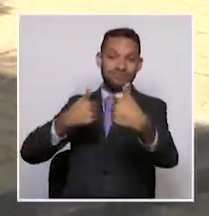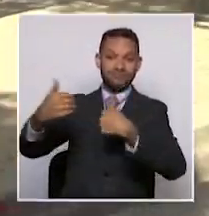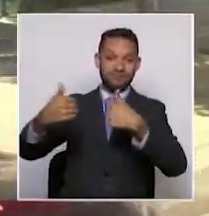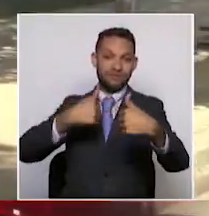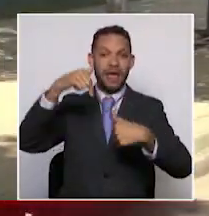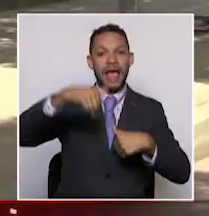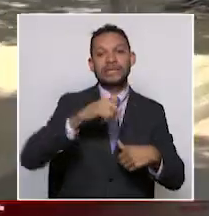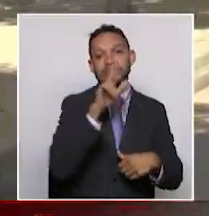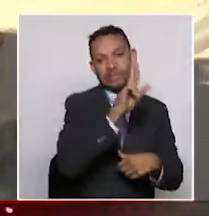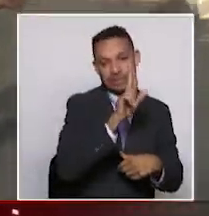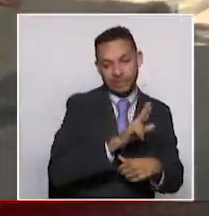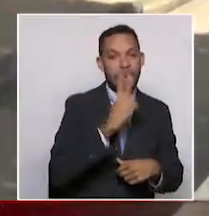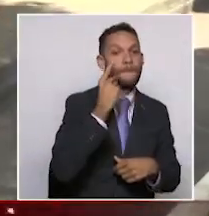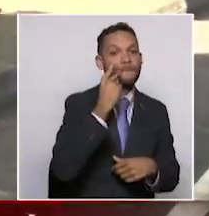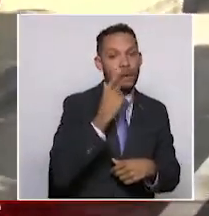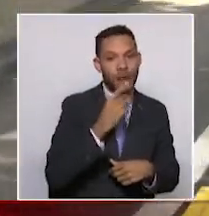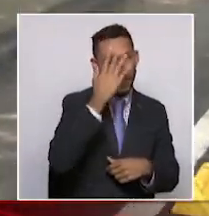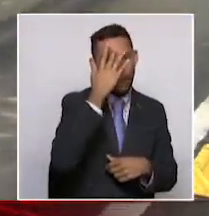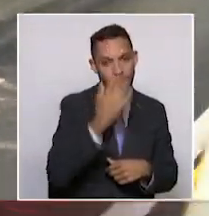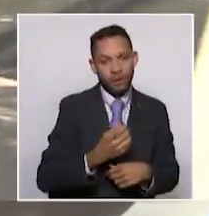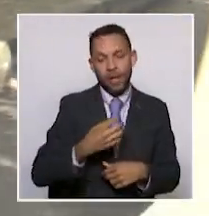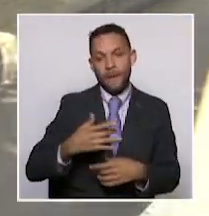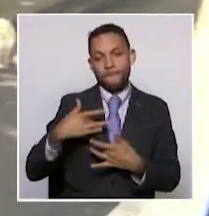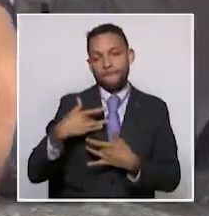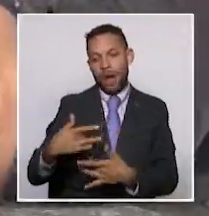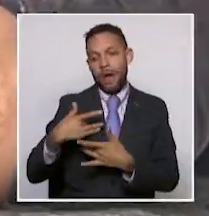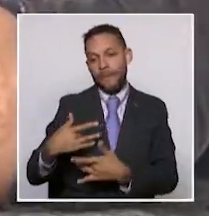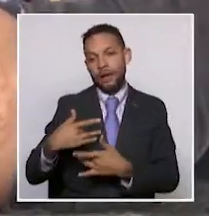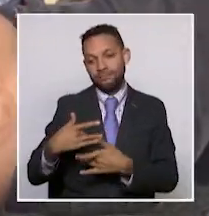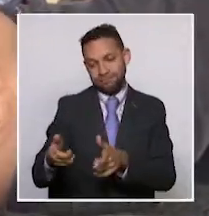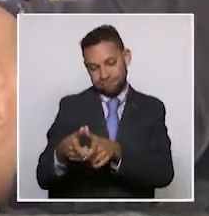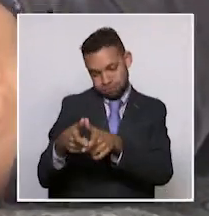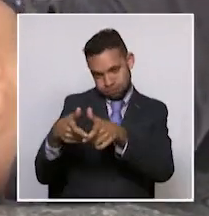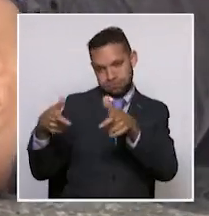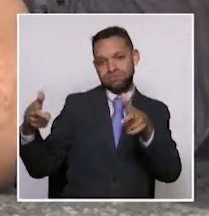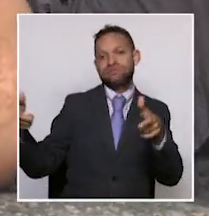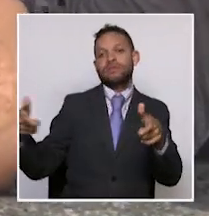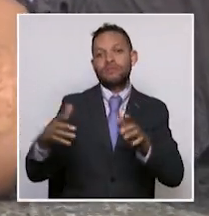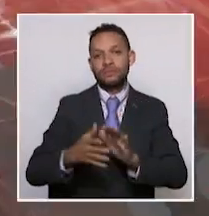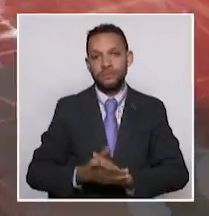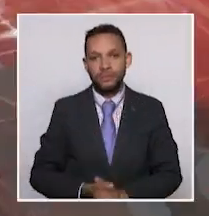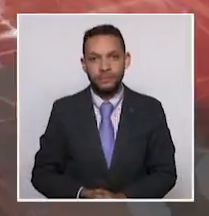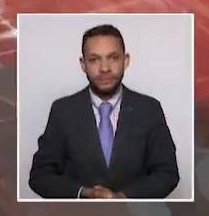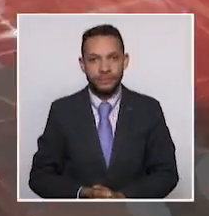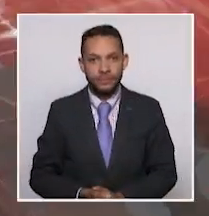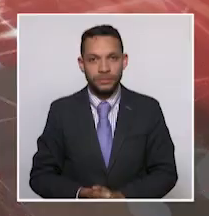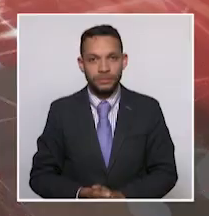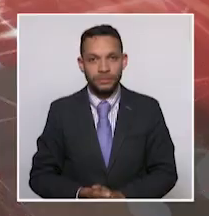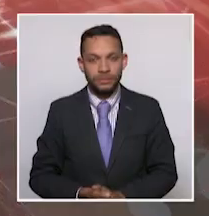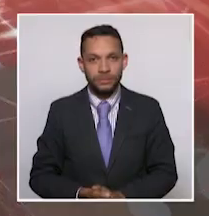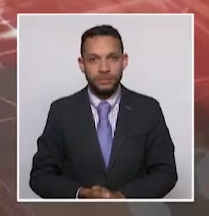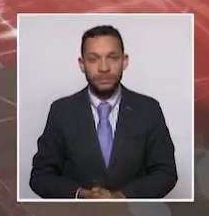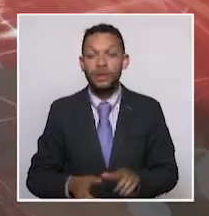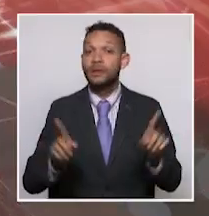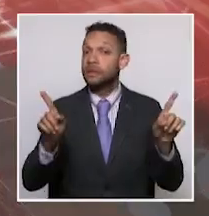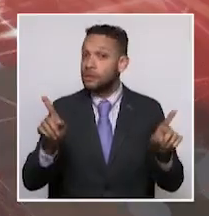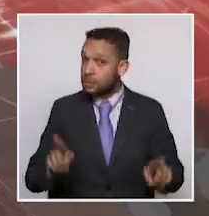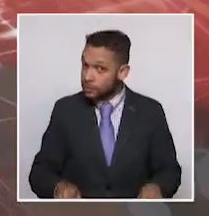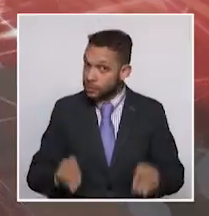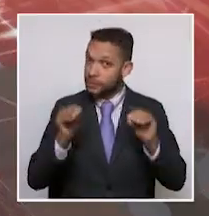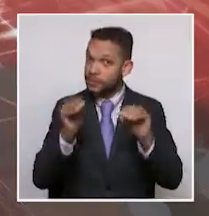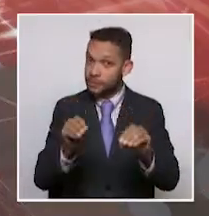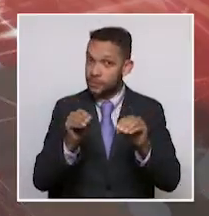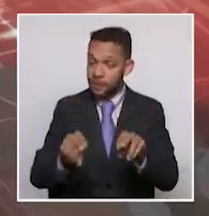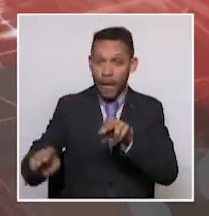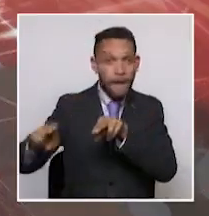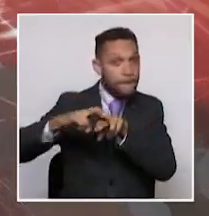Risaralda, especialmente a Pereira y su área metropolitana, lo que ha incrementado la presencia de esta población. Y como decíamos,